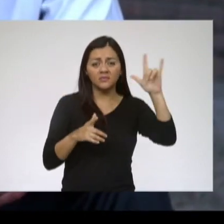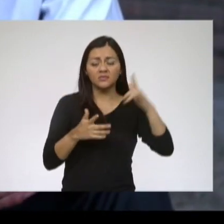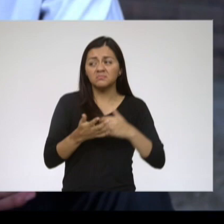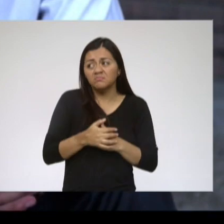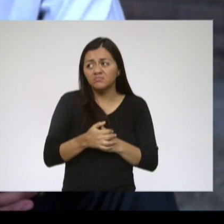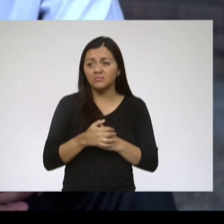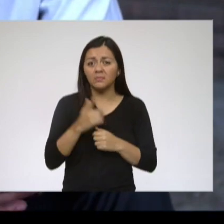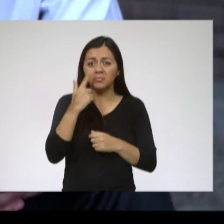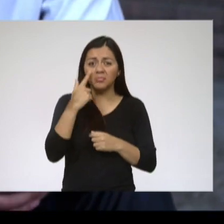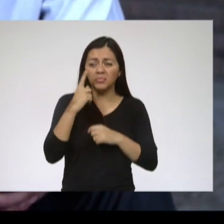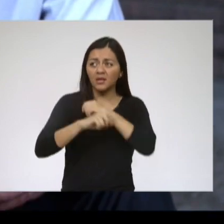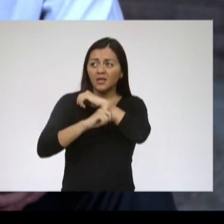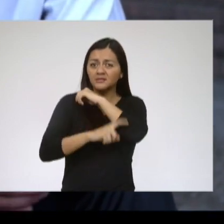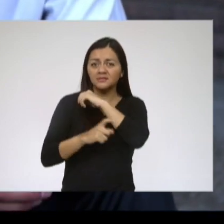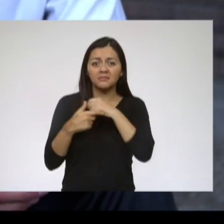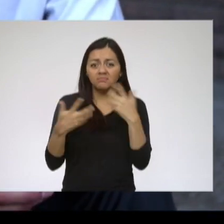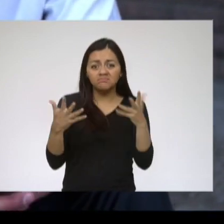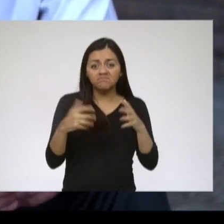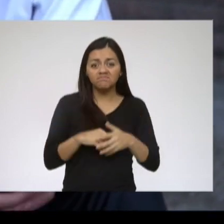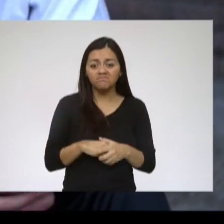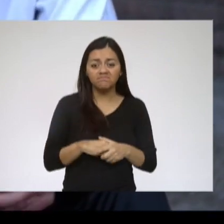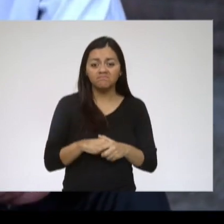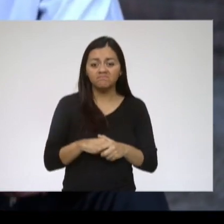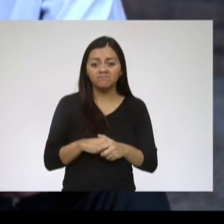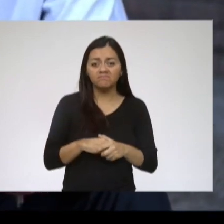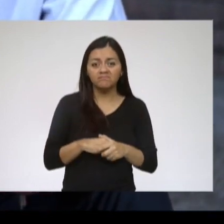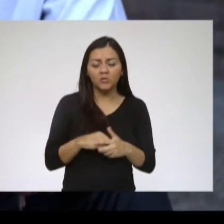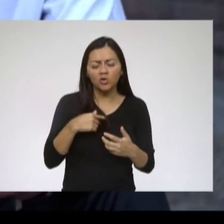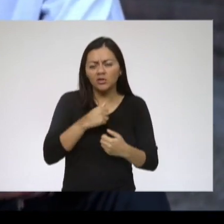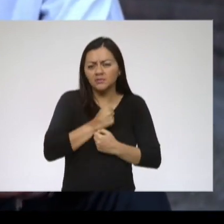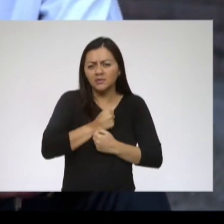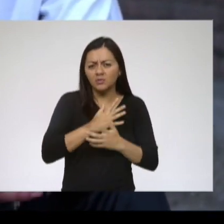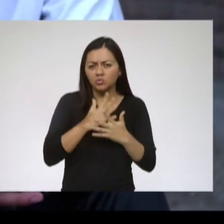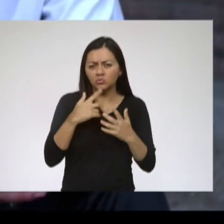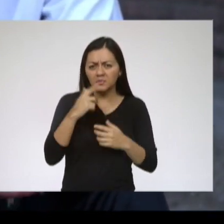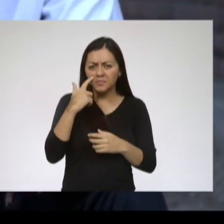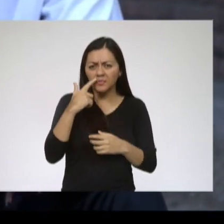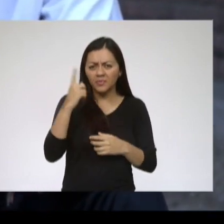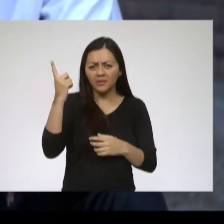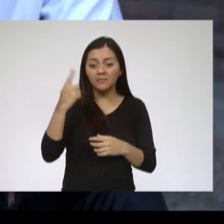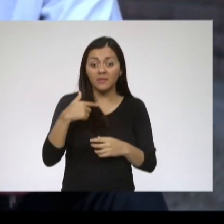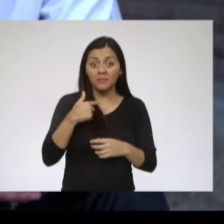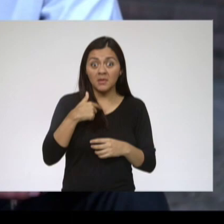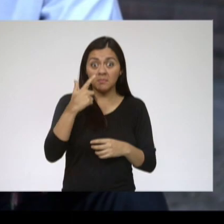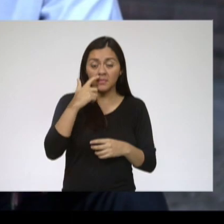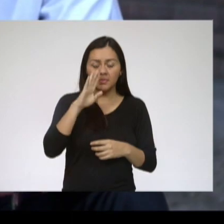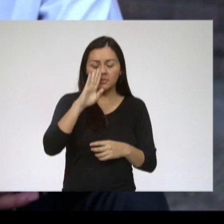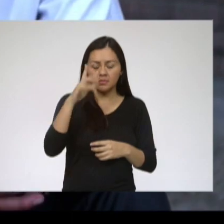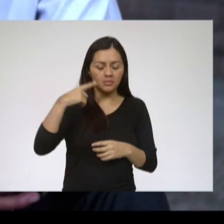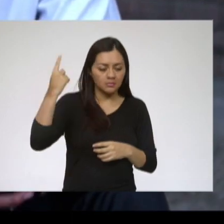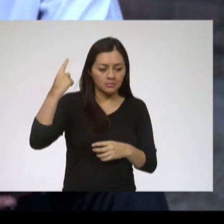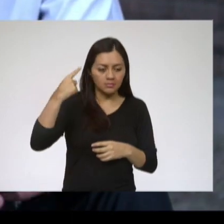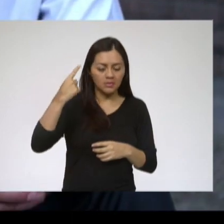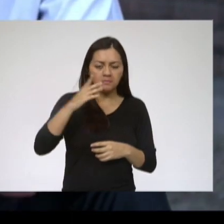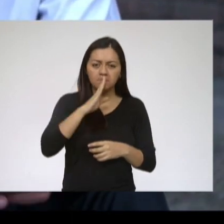para castigarte. Claro, y vuelta a mi papá conmigo siempre ha sido así pasivo, siempre ha